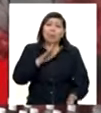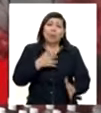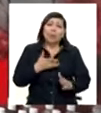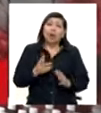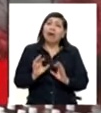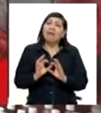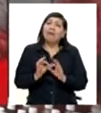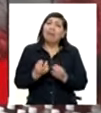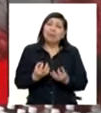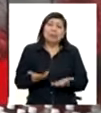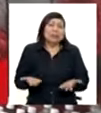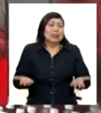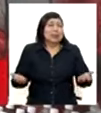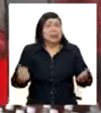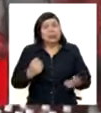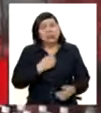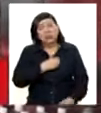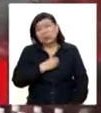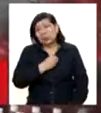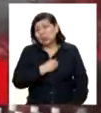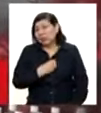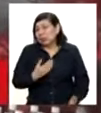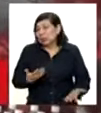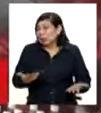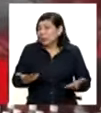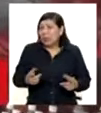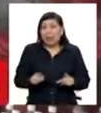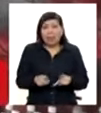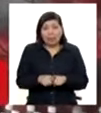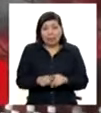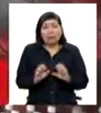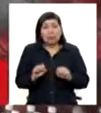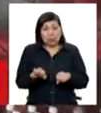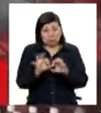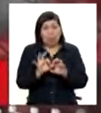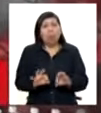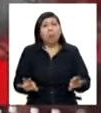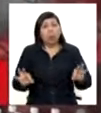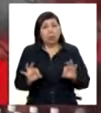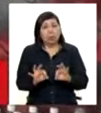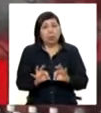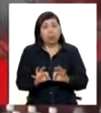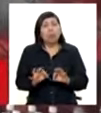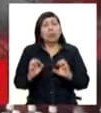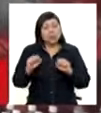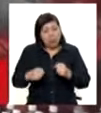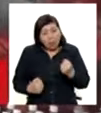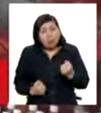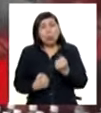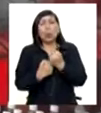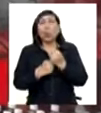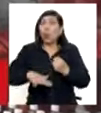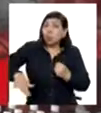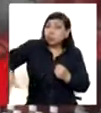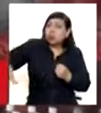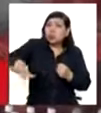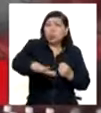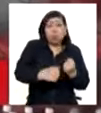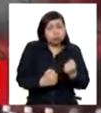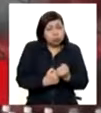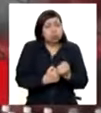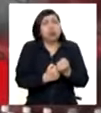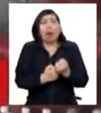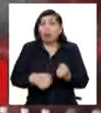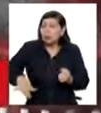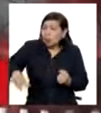perdido seres amados en esos incendios. Y decir que es importante pues que nos pongamos de pie y que obviamente todos pongamos el